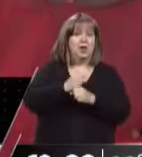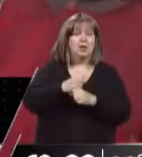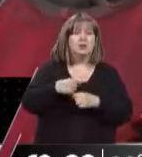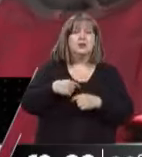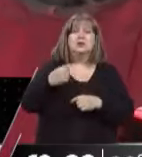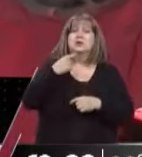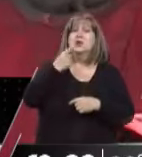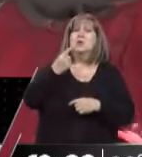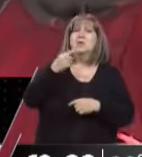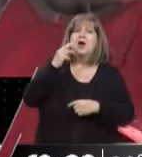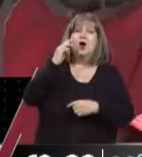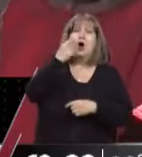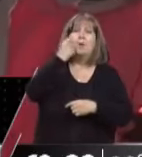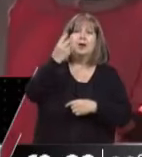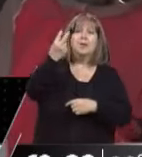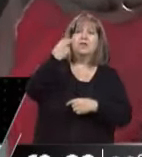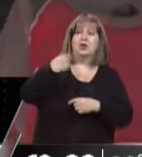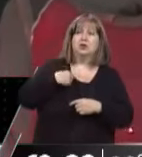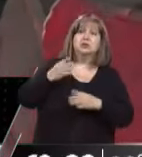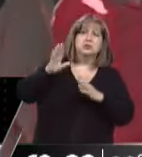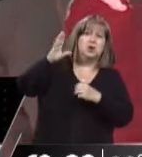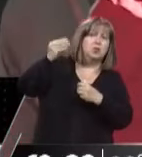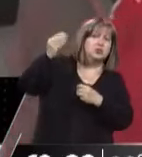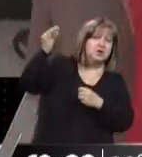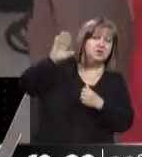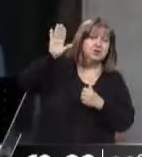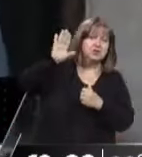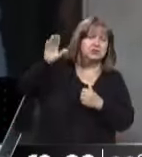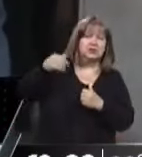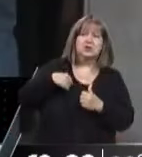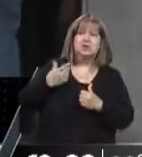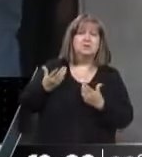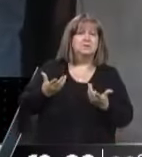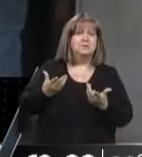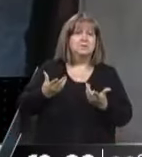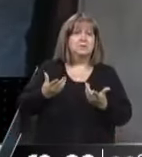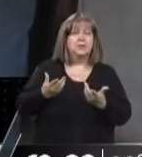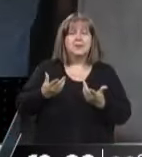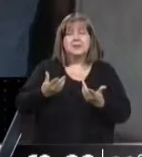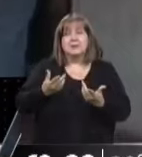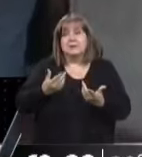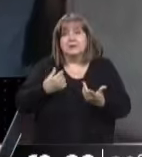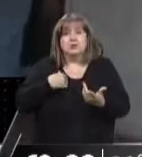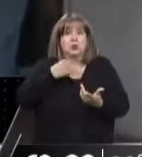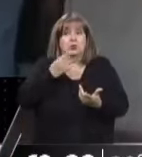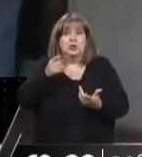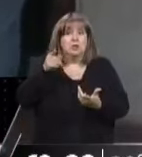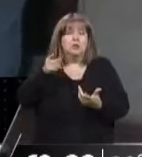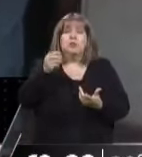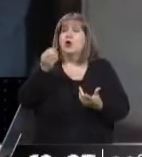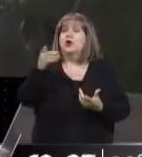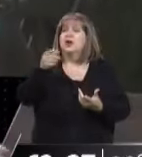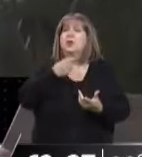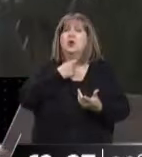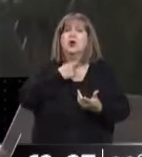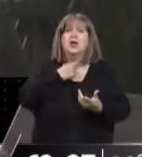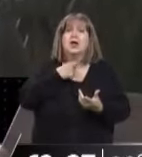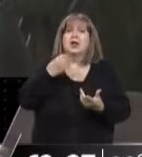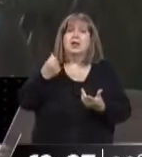usted ya ha venido varias veces. Sí, he venido. ¿Cuántos días ya va a estar eso? Y vos, en su caso, ¿por qué la quiere